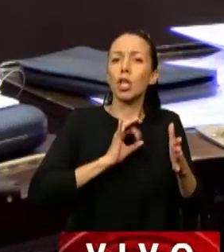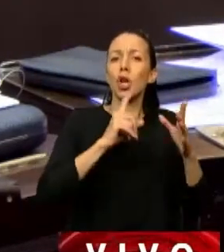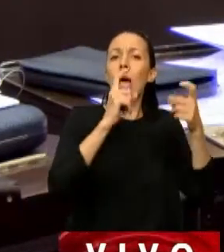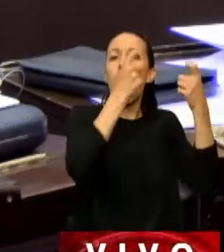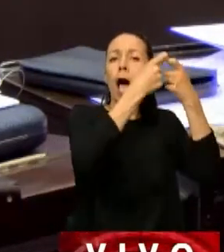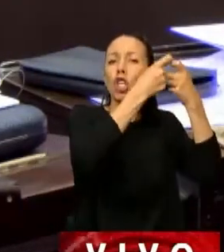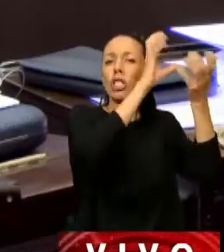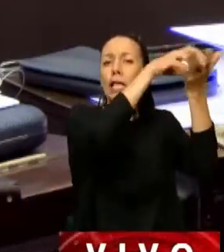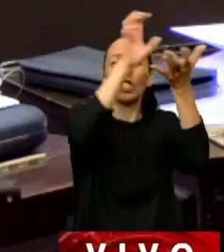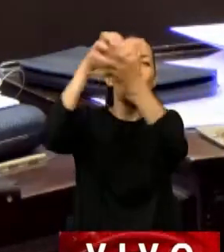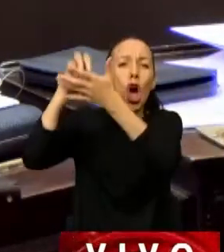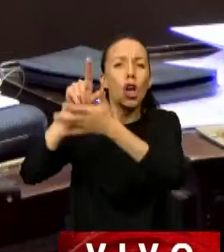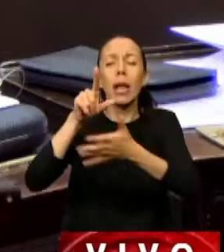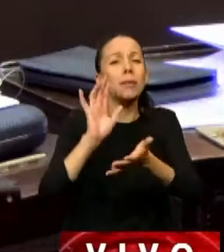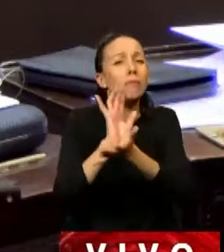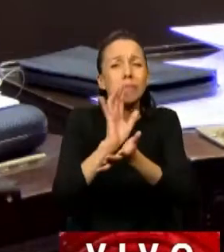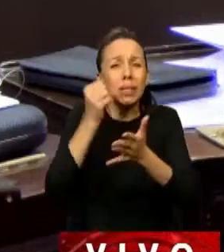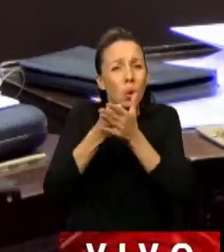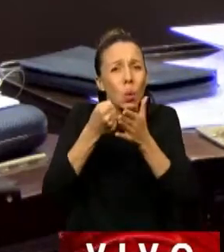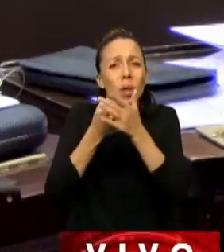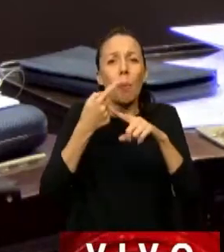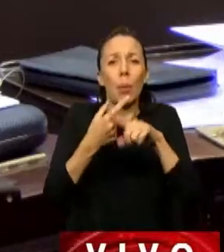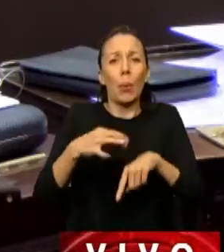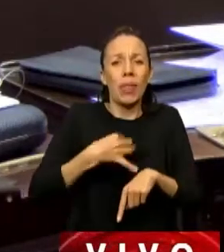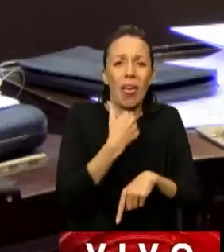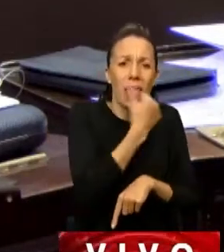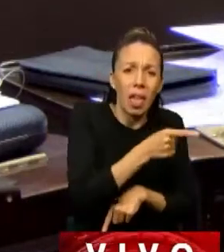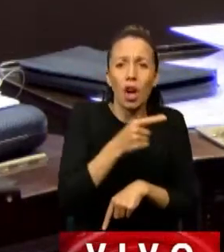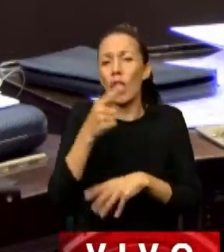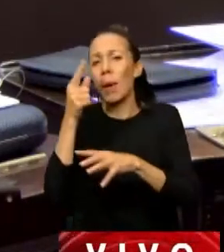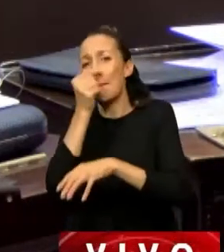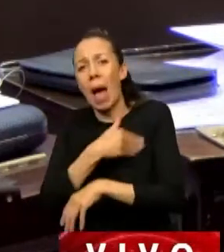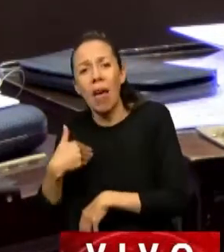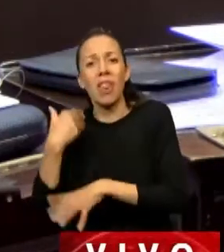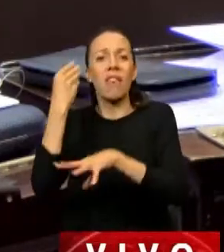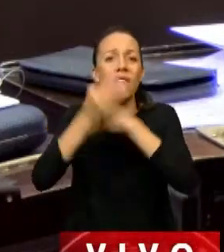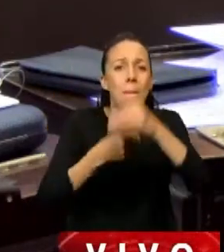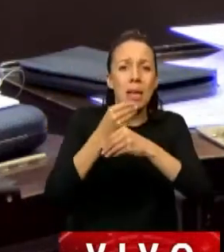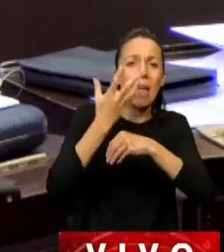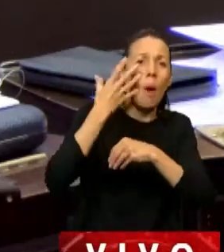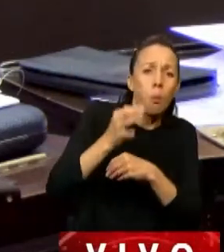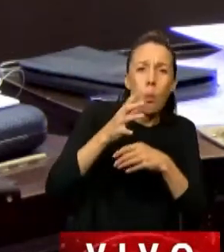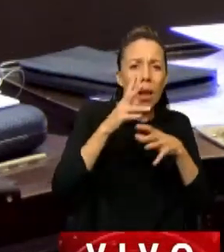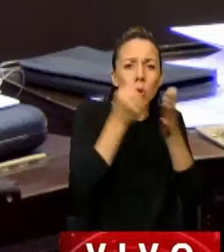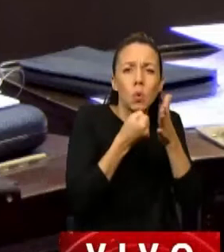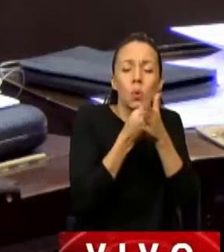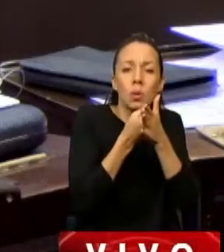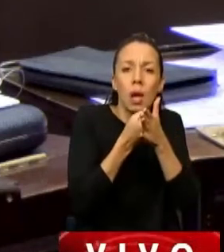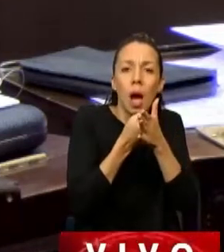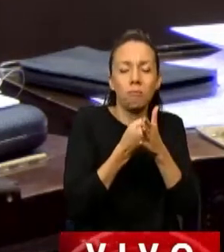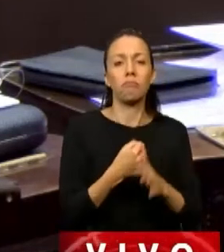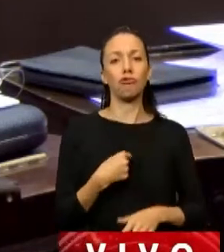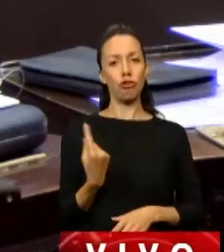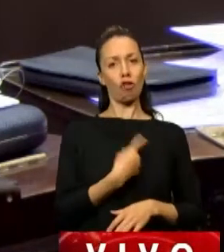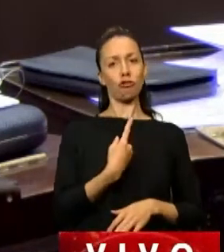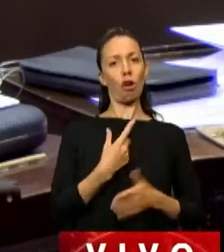civiles que vienen luchando, que luchan por sus hijos, por la vida de sus padres, de su familia, de sus abuelos. Entonces, estas son las respuestas que